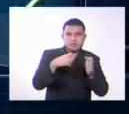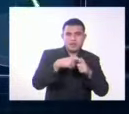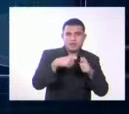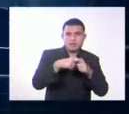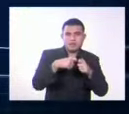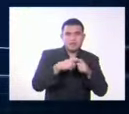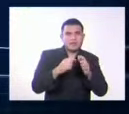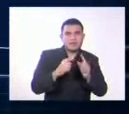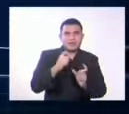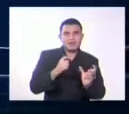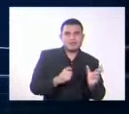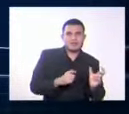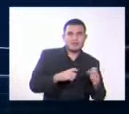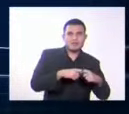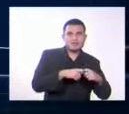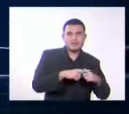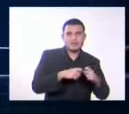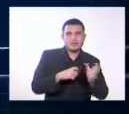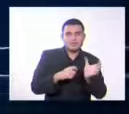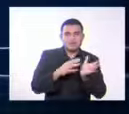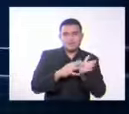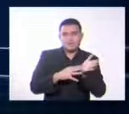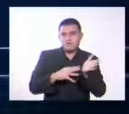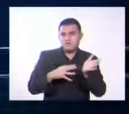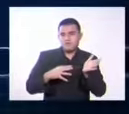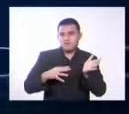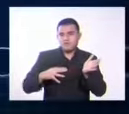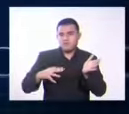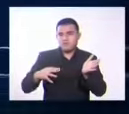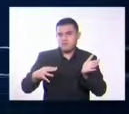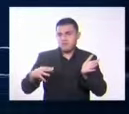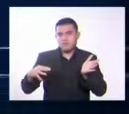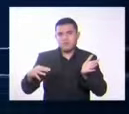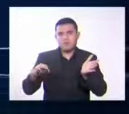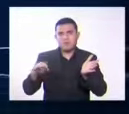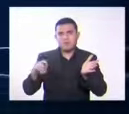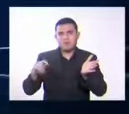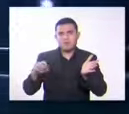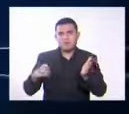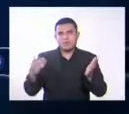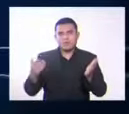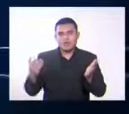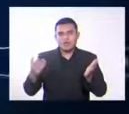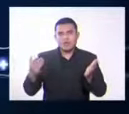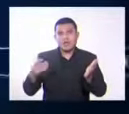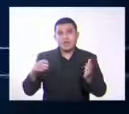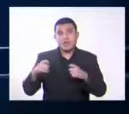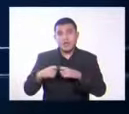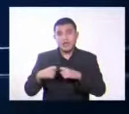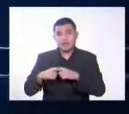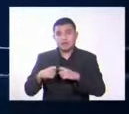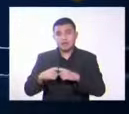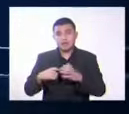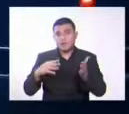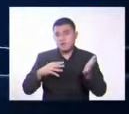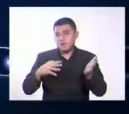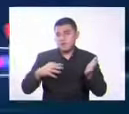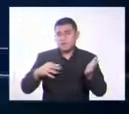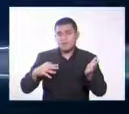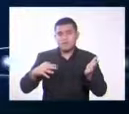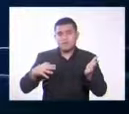batería. Estas celdas solares absorben los fotones, hacen que liberen sus electrones y que se muevan hacia el fondo de la